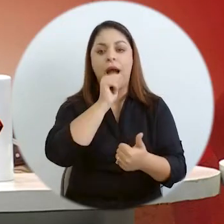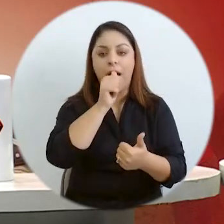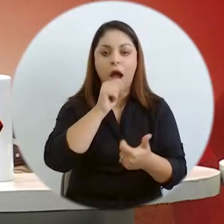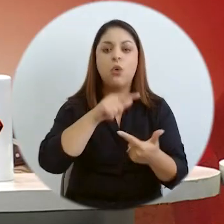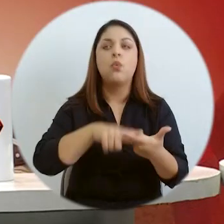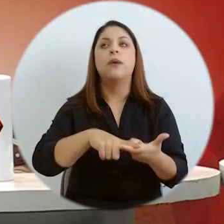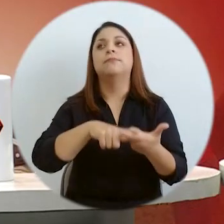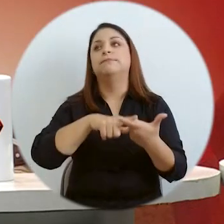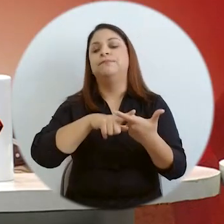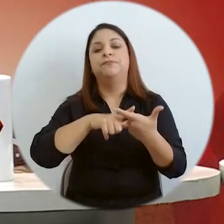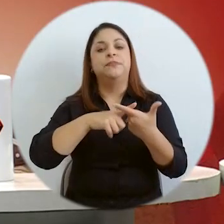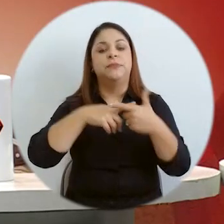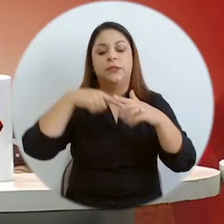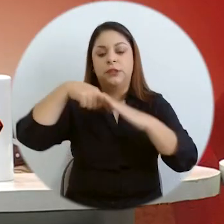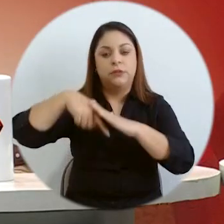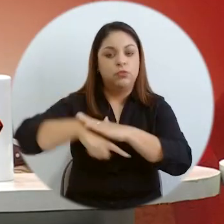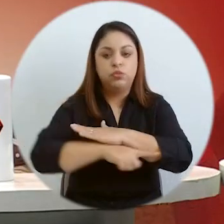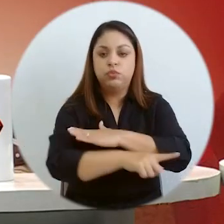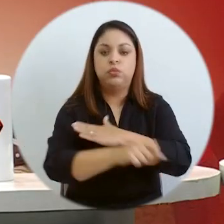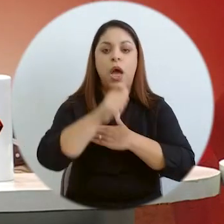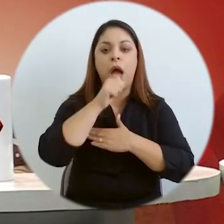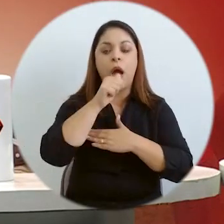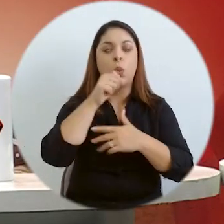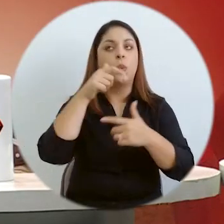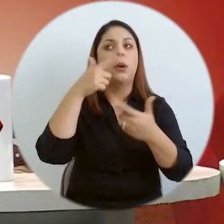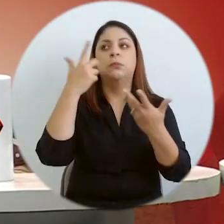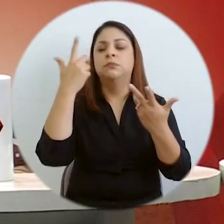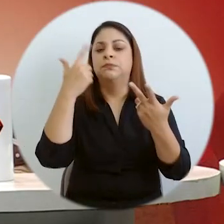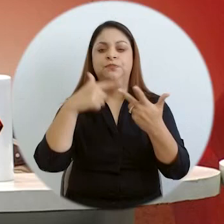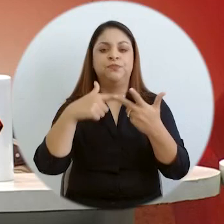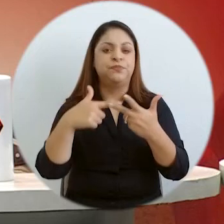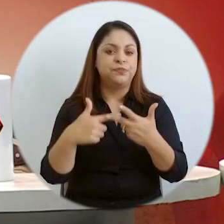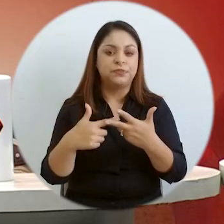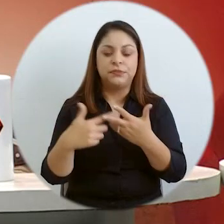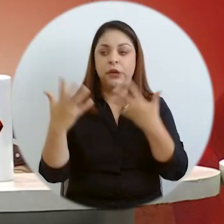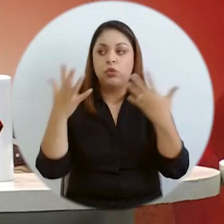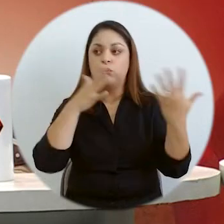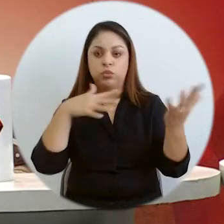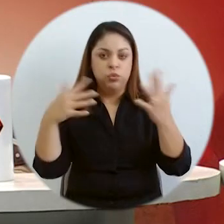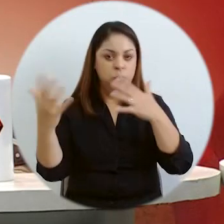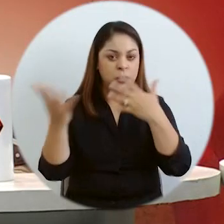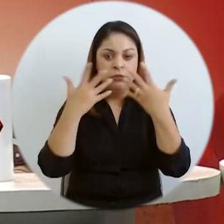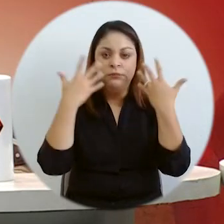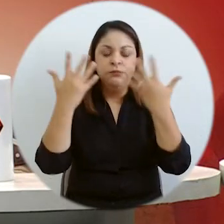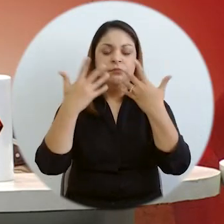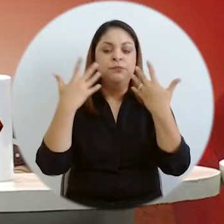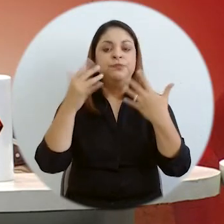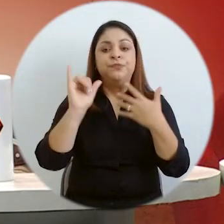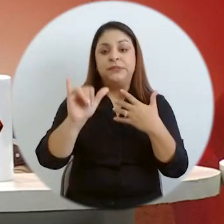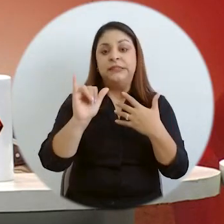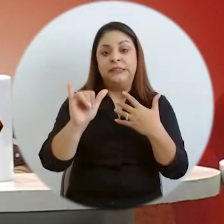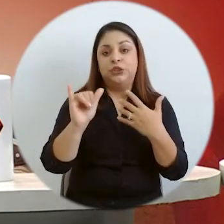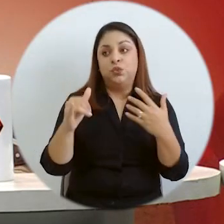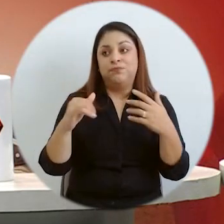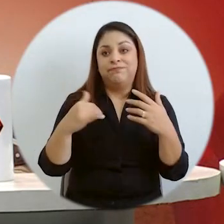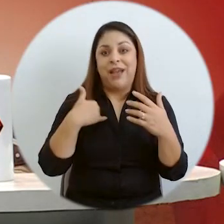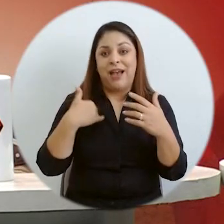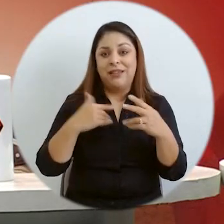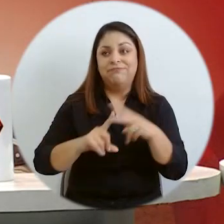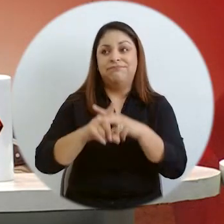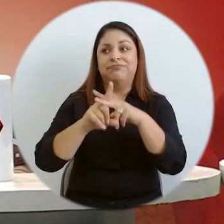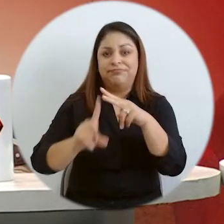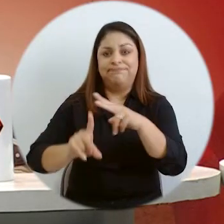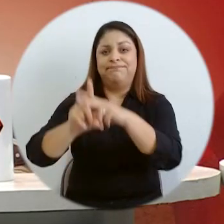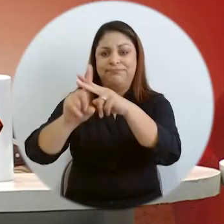sobre cuerpos de agua superficial, cuerpos de agua subterránea, y los conflictos no han tardado